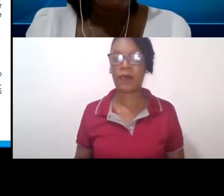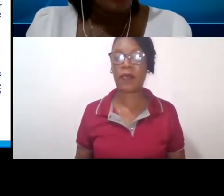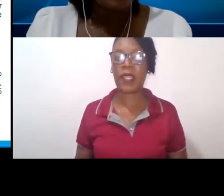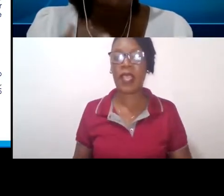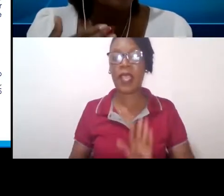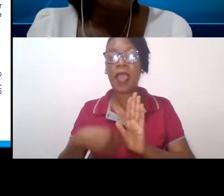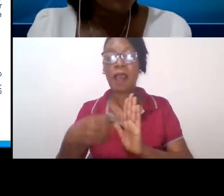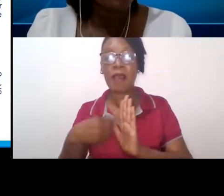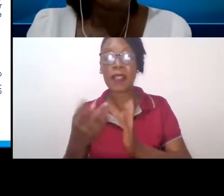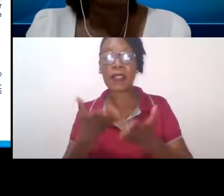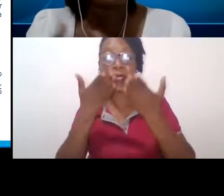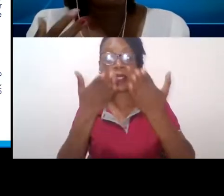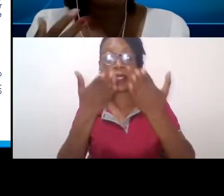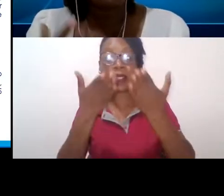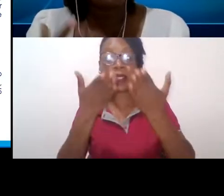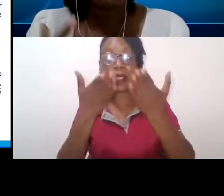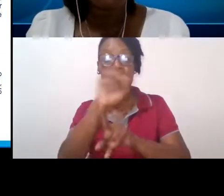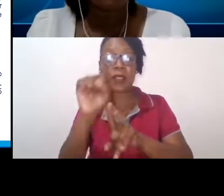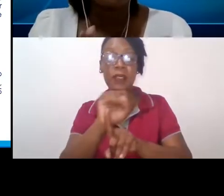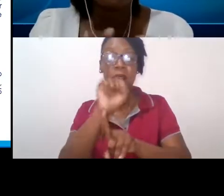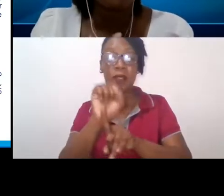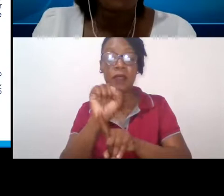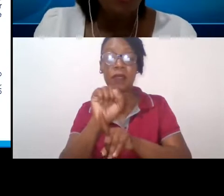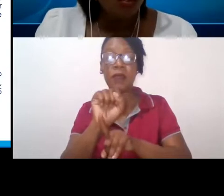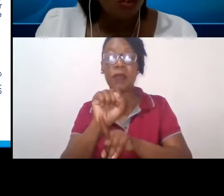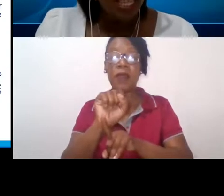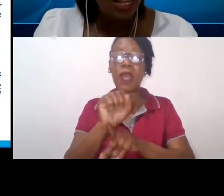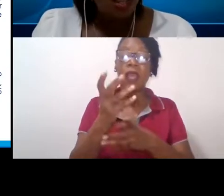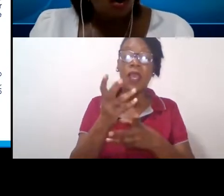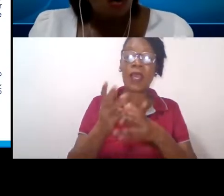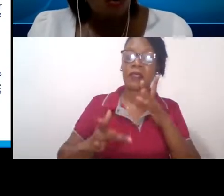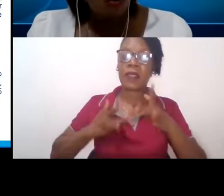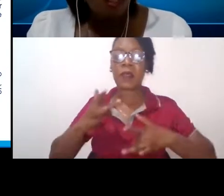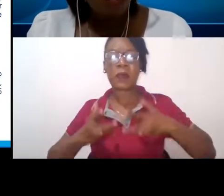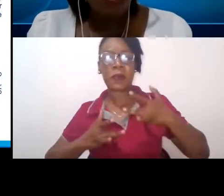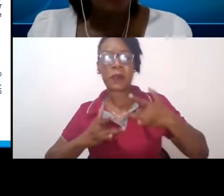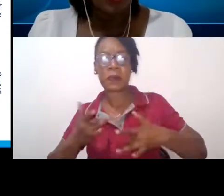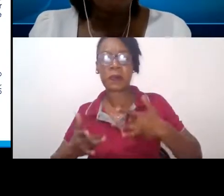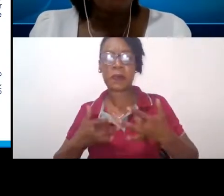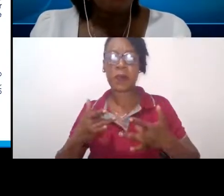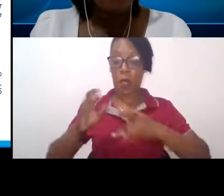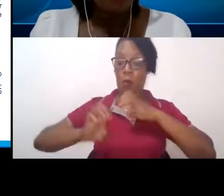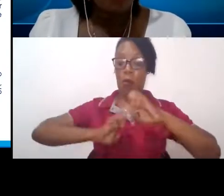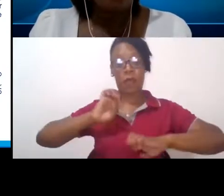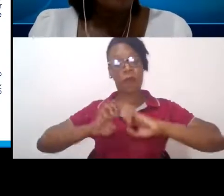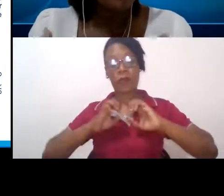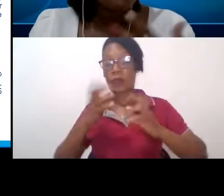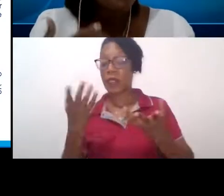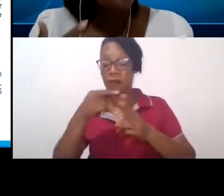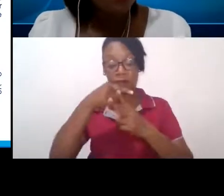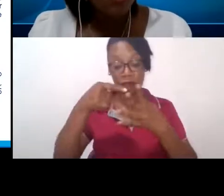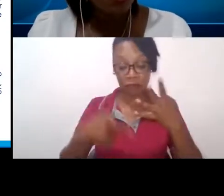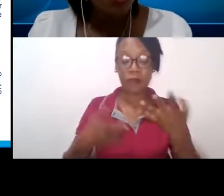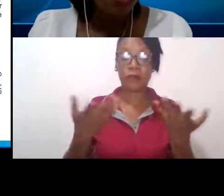darse ante una situación, ya sea de saturación, sea esta de tipo sensorial o emocional. ¿Por qué